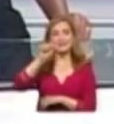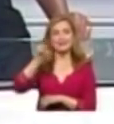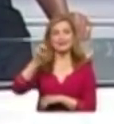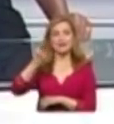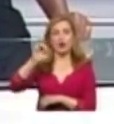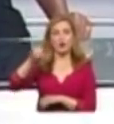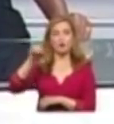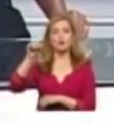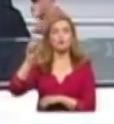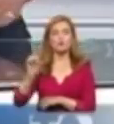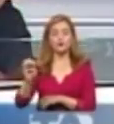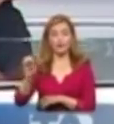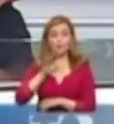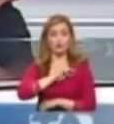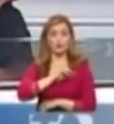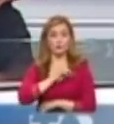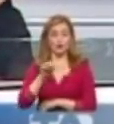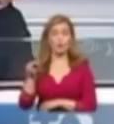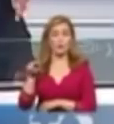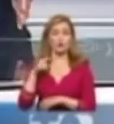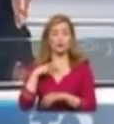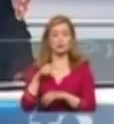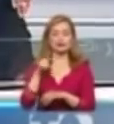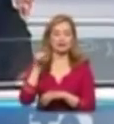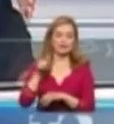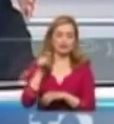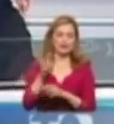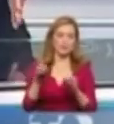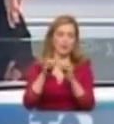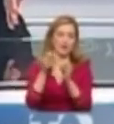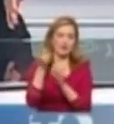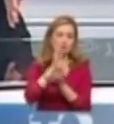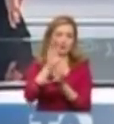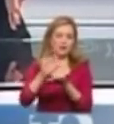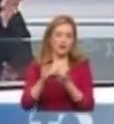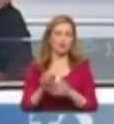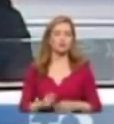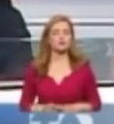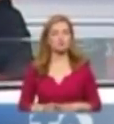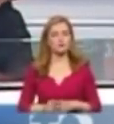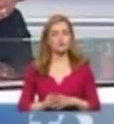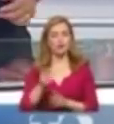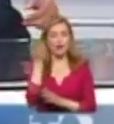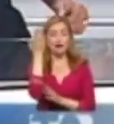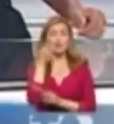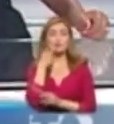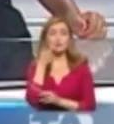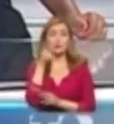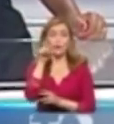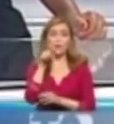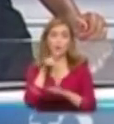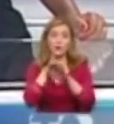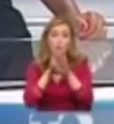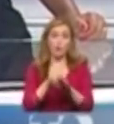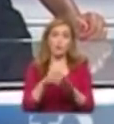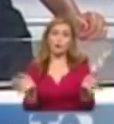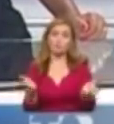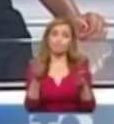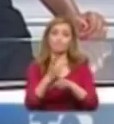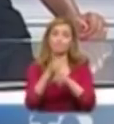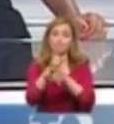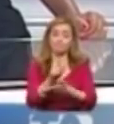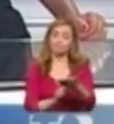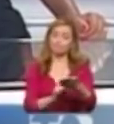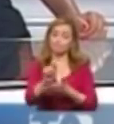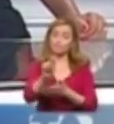de 1,2 millones de dólares para poder extender la demanda de los guaguacentros. El alcalde Mauricio Rodas hizo un exhorto a los